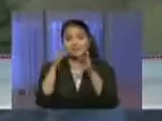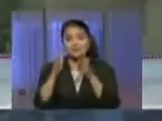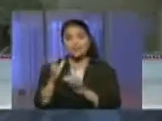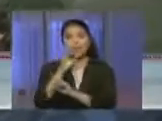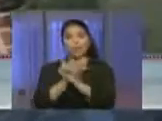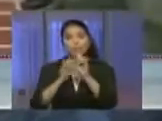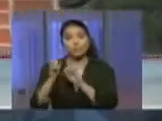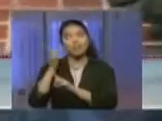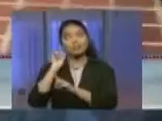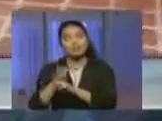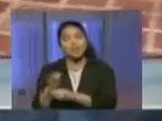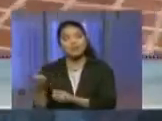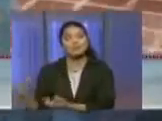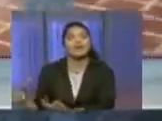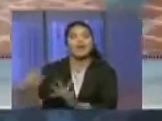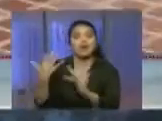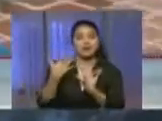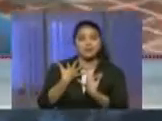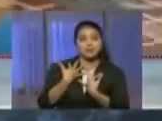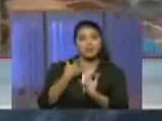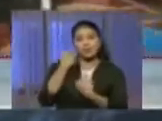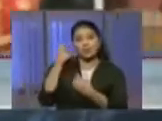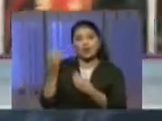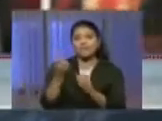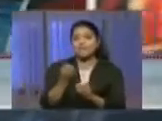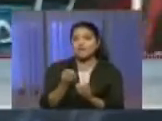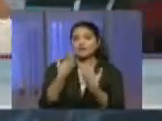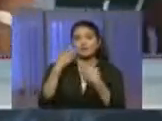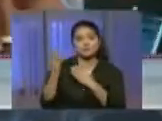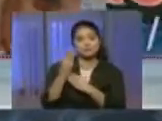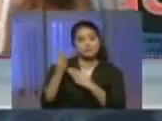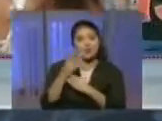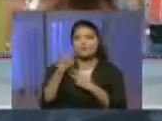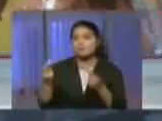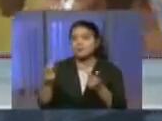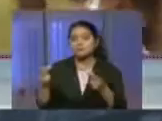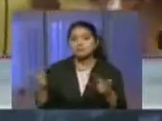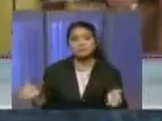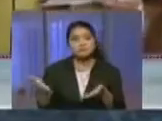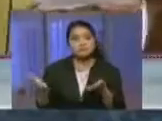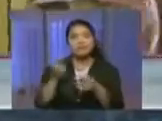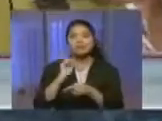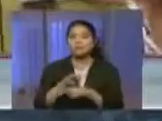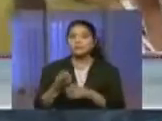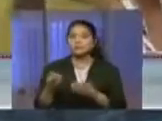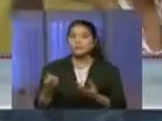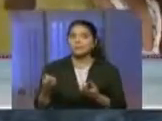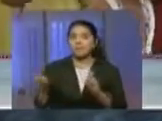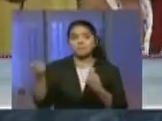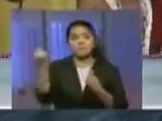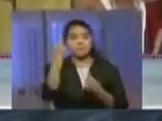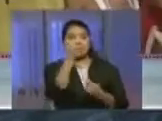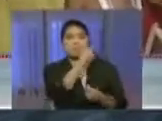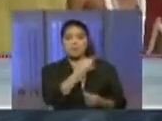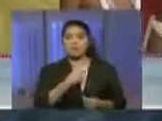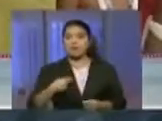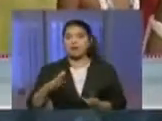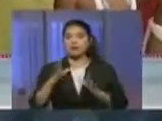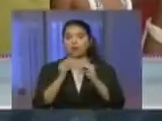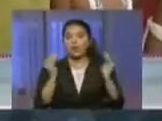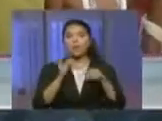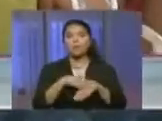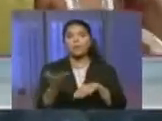trae esas protecciones para activarla porque uno tiene que echarse un poquito de todo porque que la banda